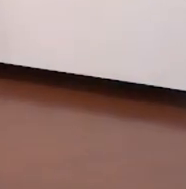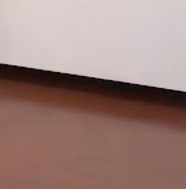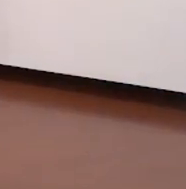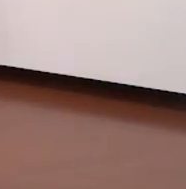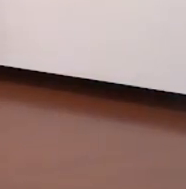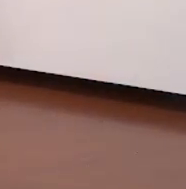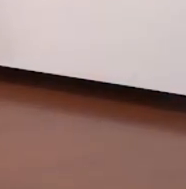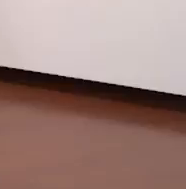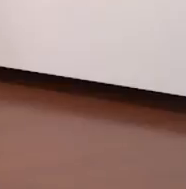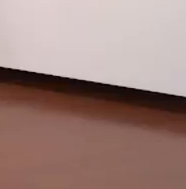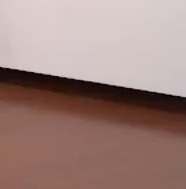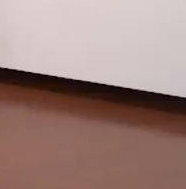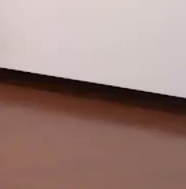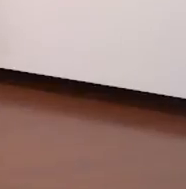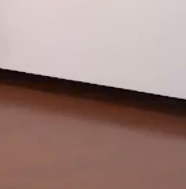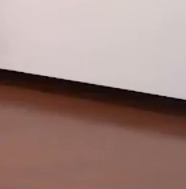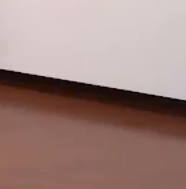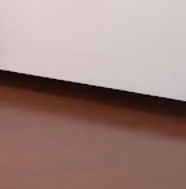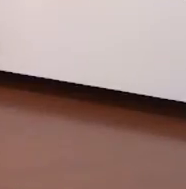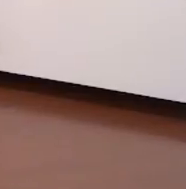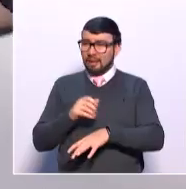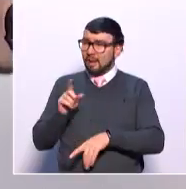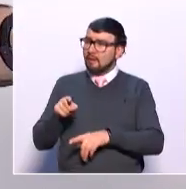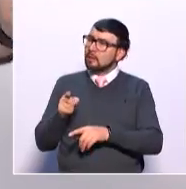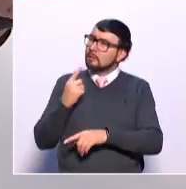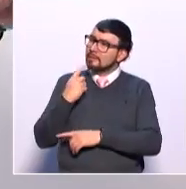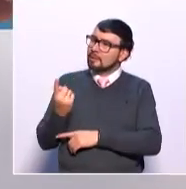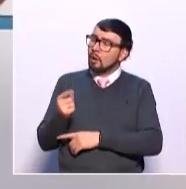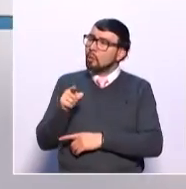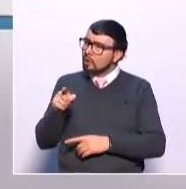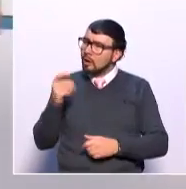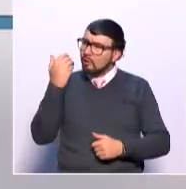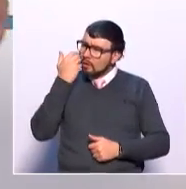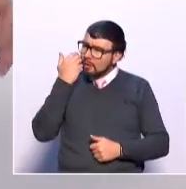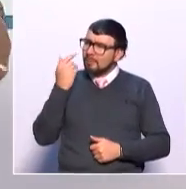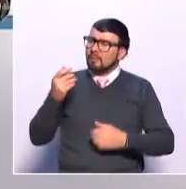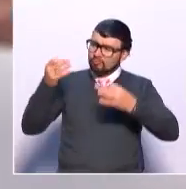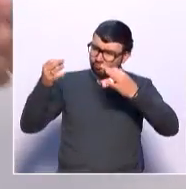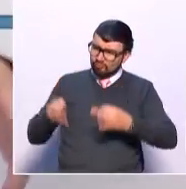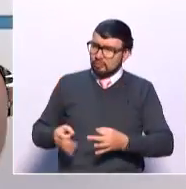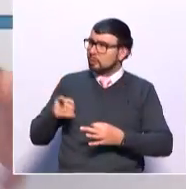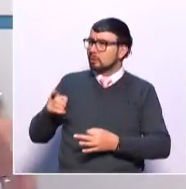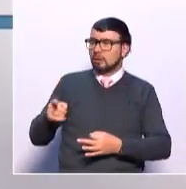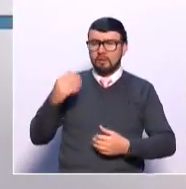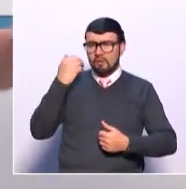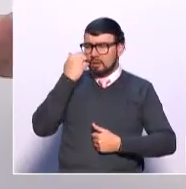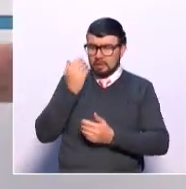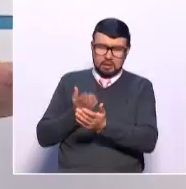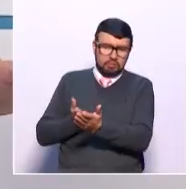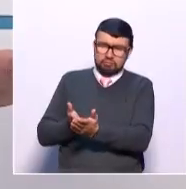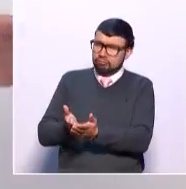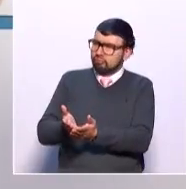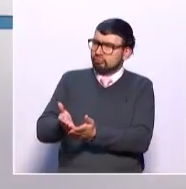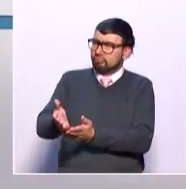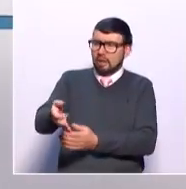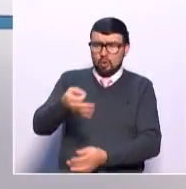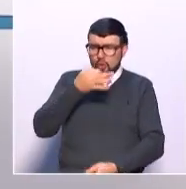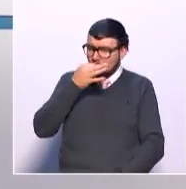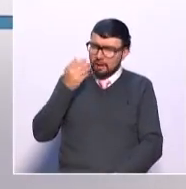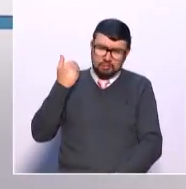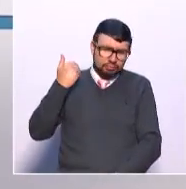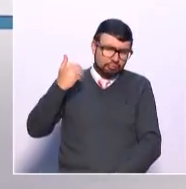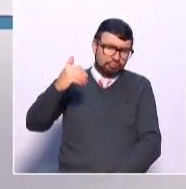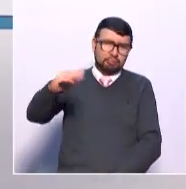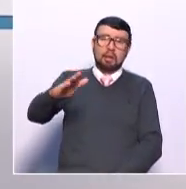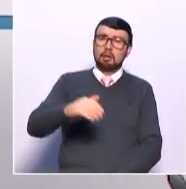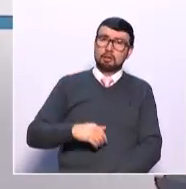acostumbrada dentro del mundo médico es que le digan a la persona usted sufre de tal enfermedad yo lo etiqueta para toda la vida tiene que tomarse me dicen el resto de su vida bien no cree